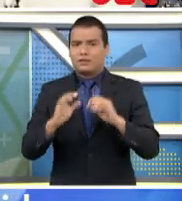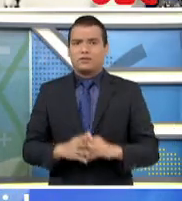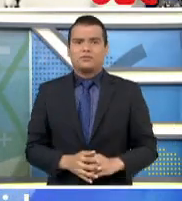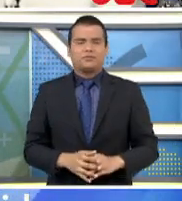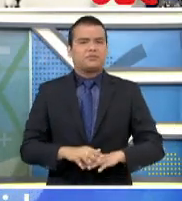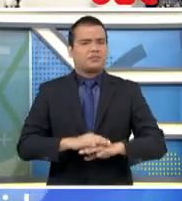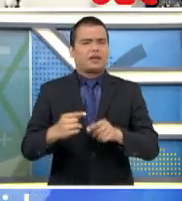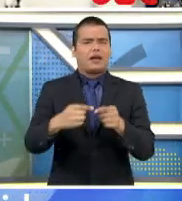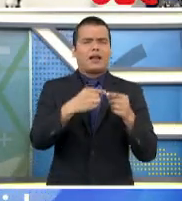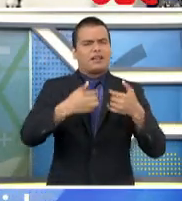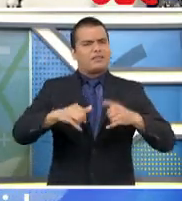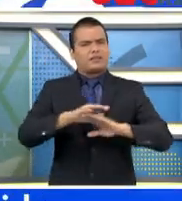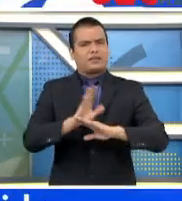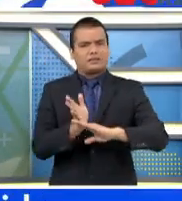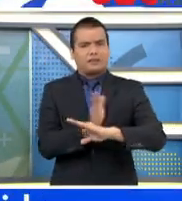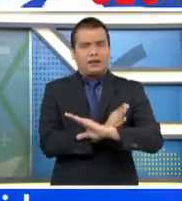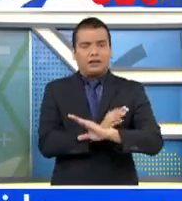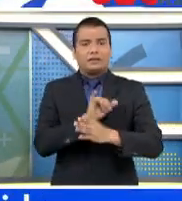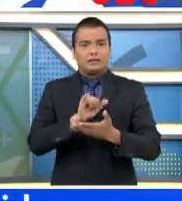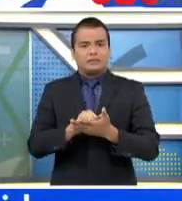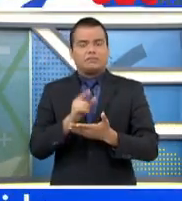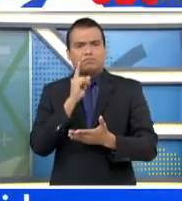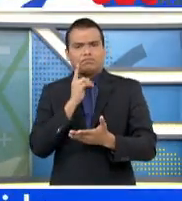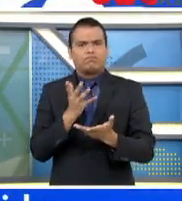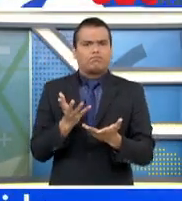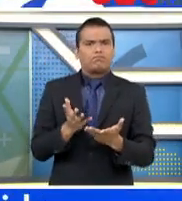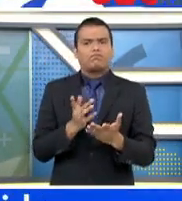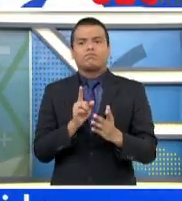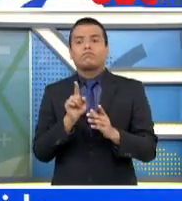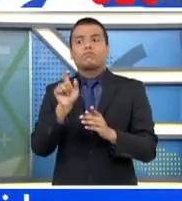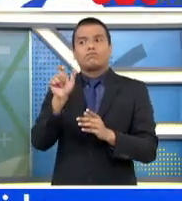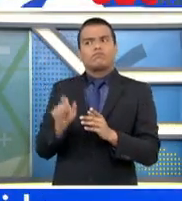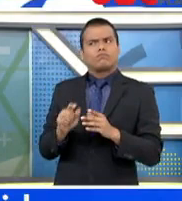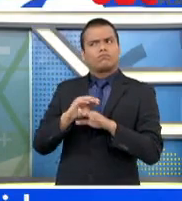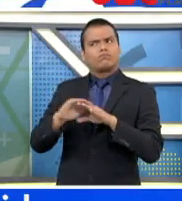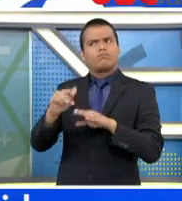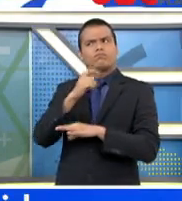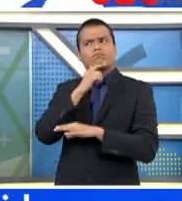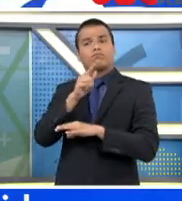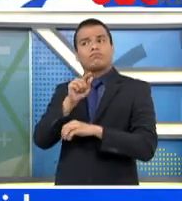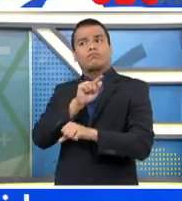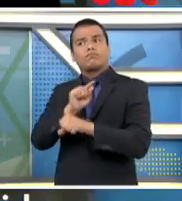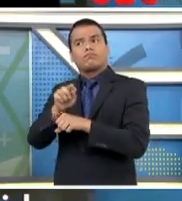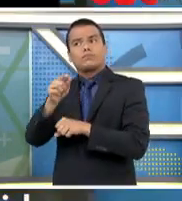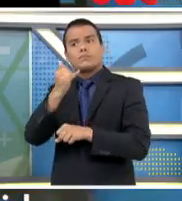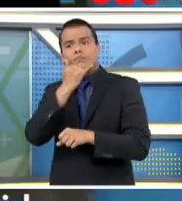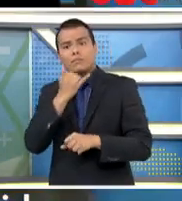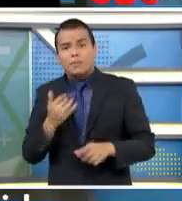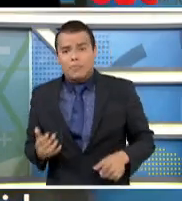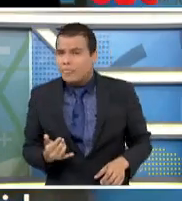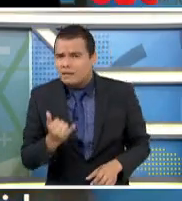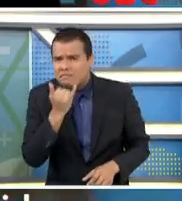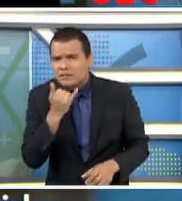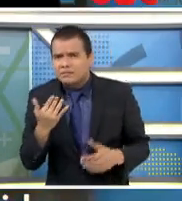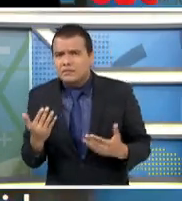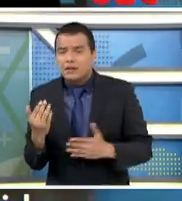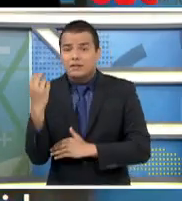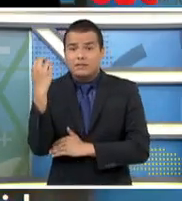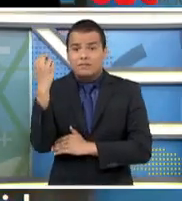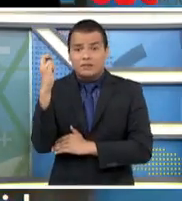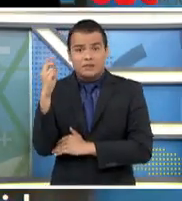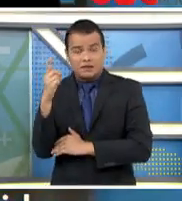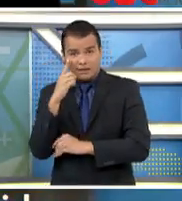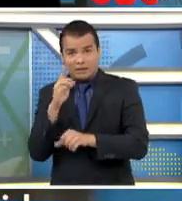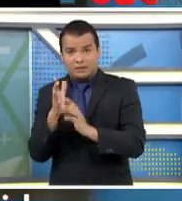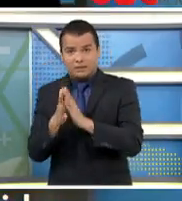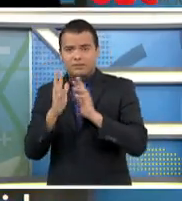los candidatos hablaron de las investigaciones de uno de los invitados. Una imputación de cargos es cuando la fiscalía, luego de